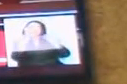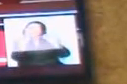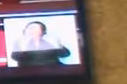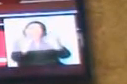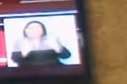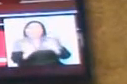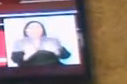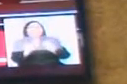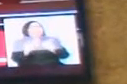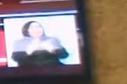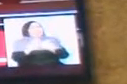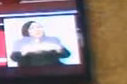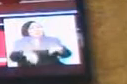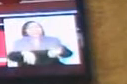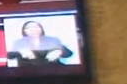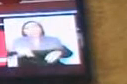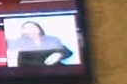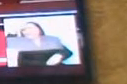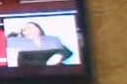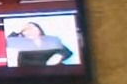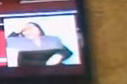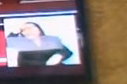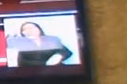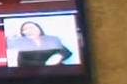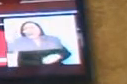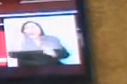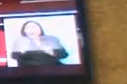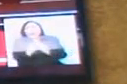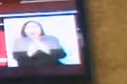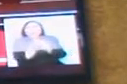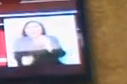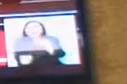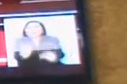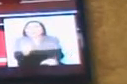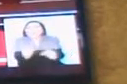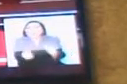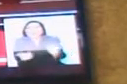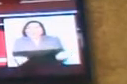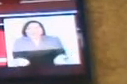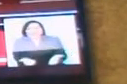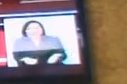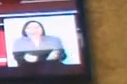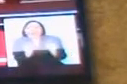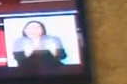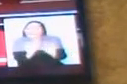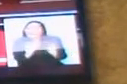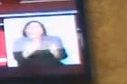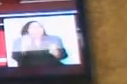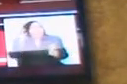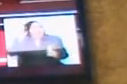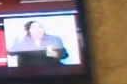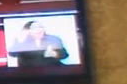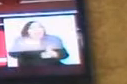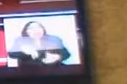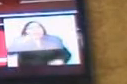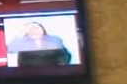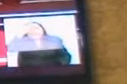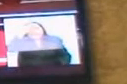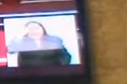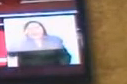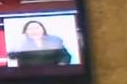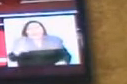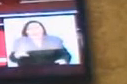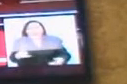siempre priorizando al país. Con Ciudadanos está en juego el futuro de Perú,